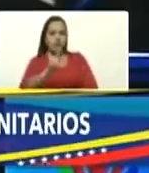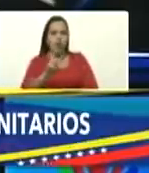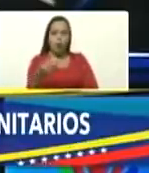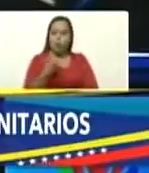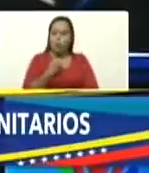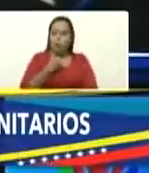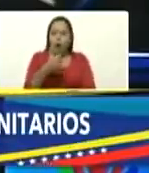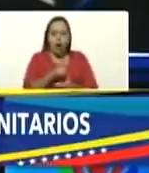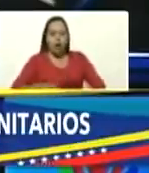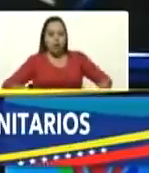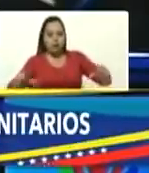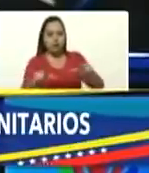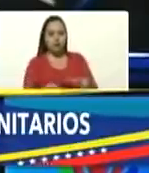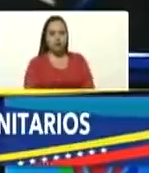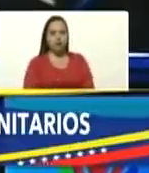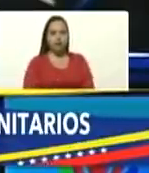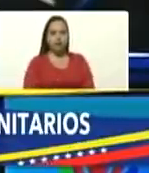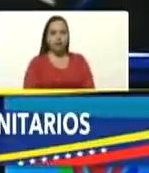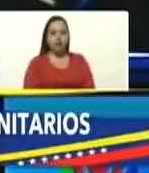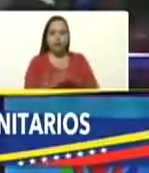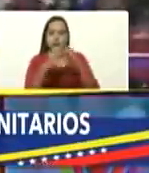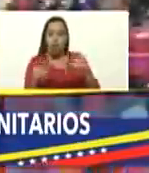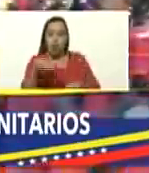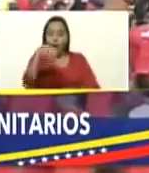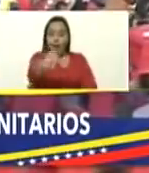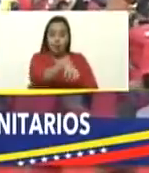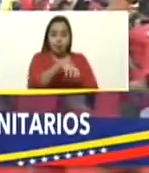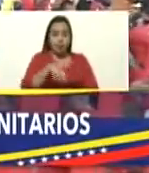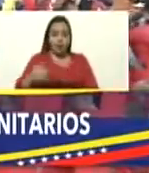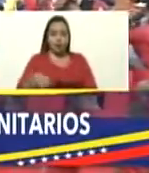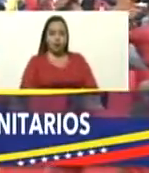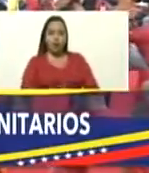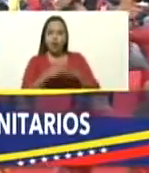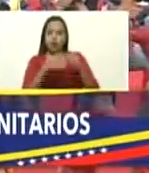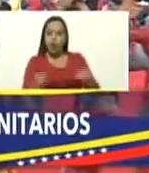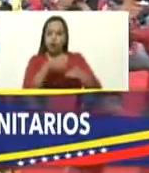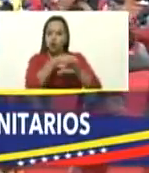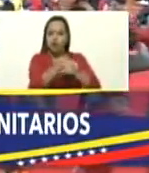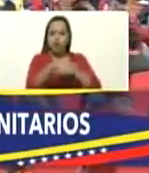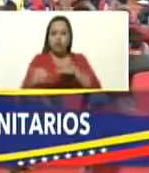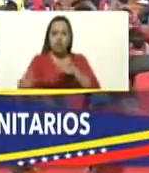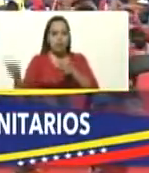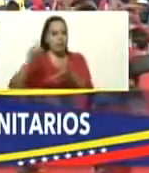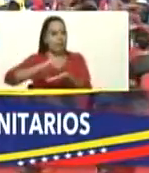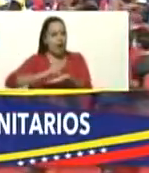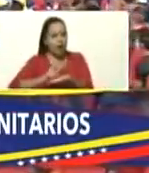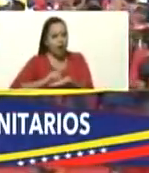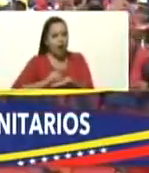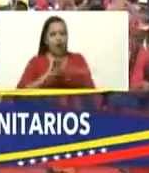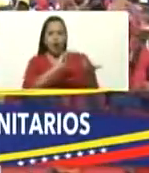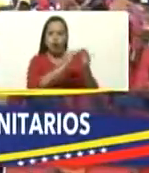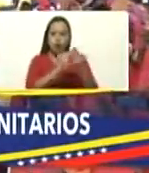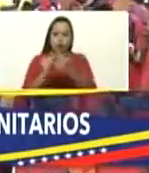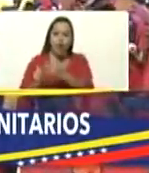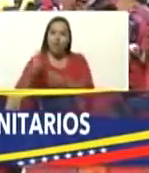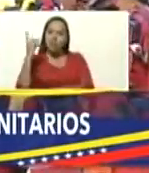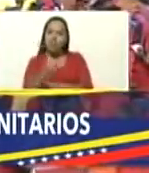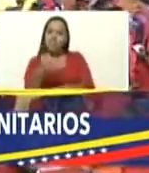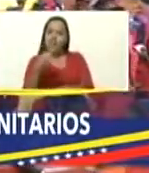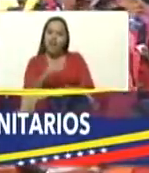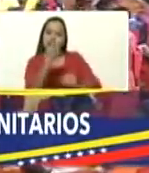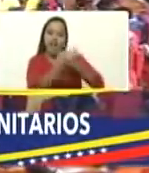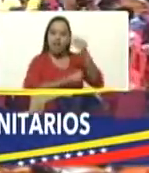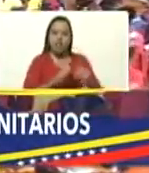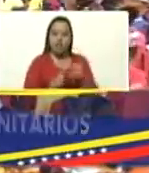espacio, cada estado, cada municipio, cada parroquia, cada comunidad tiene que